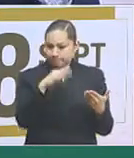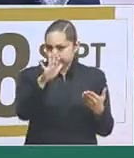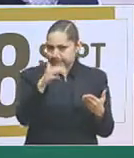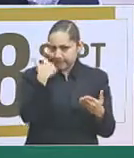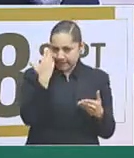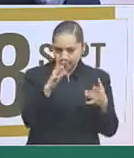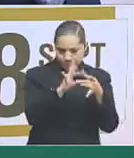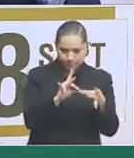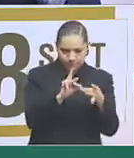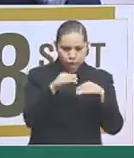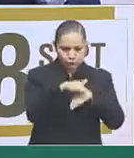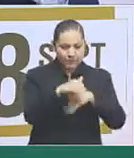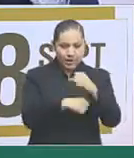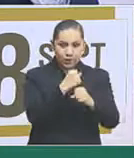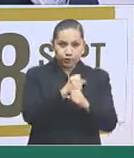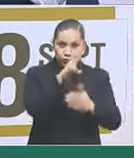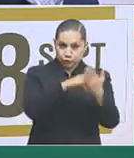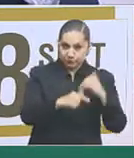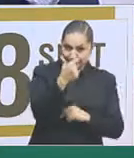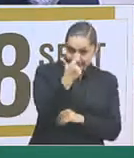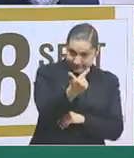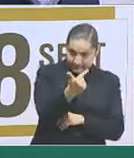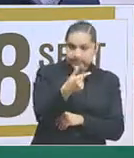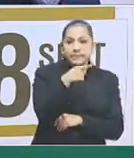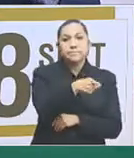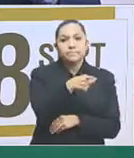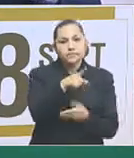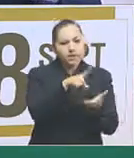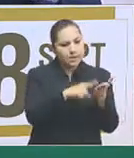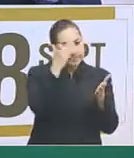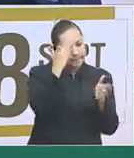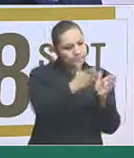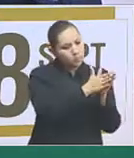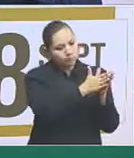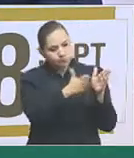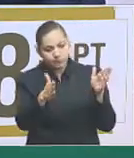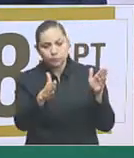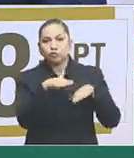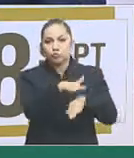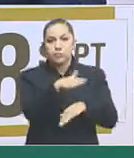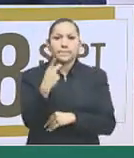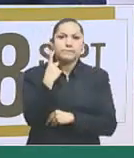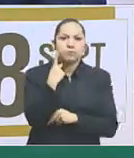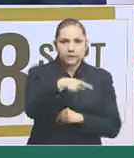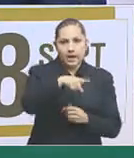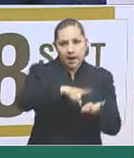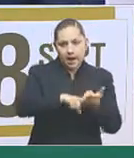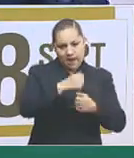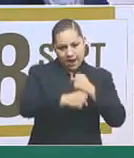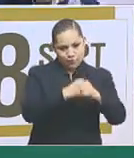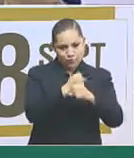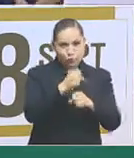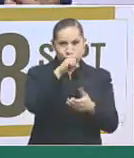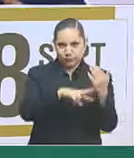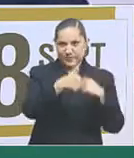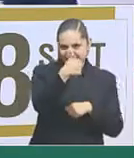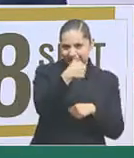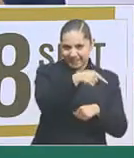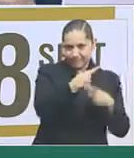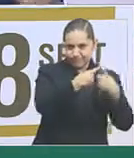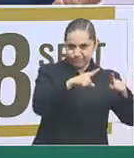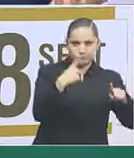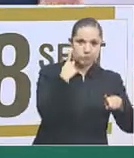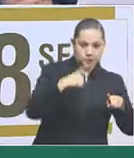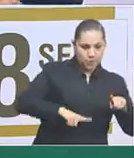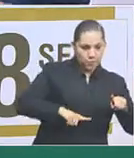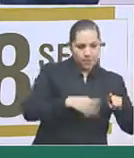además de que fue un año posterior a la gran crisis política que vivimos en méxico con la elección de 2006 pasaron algunas cosas que están